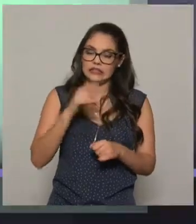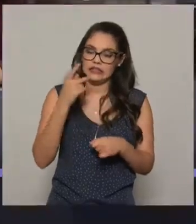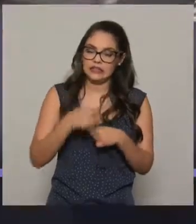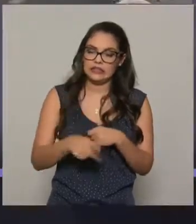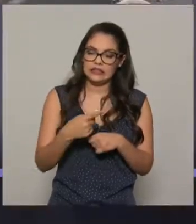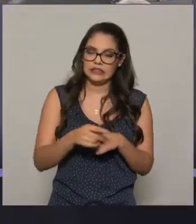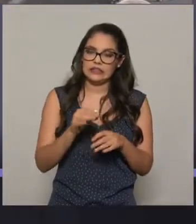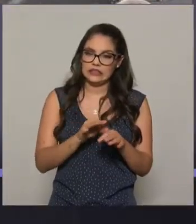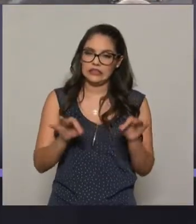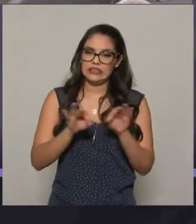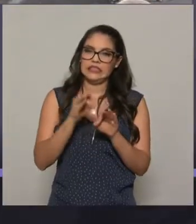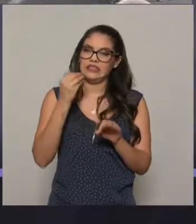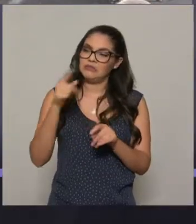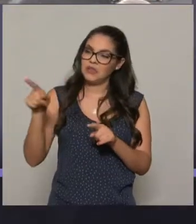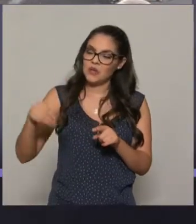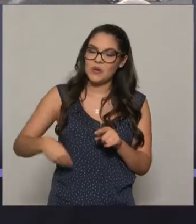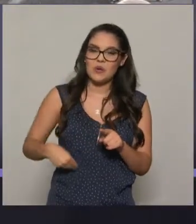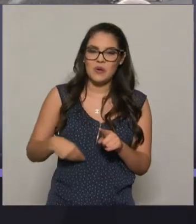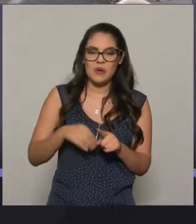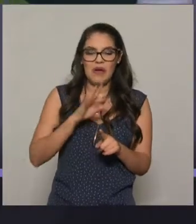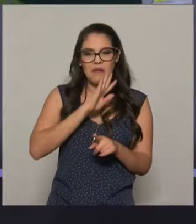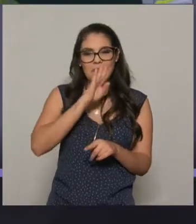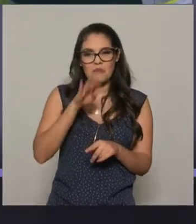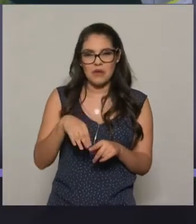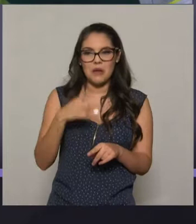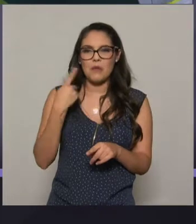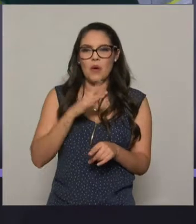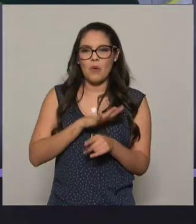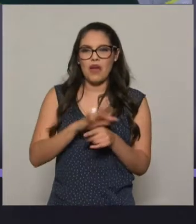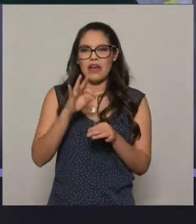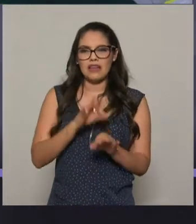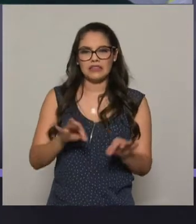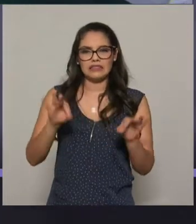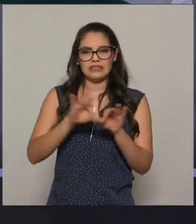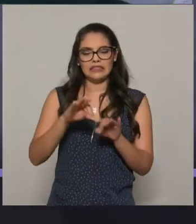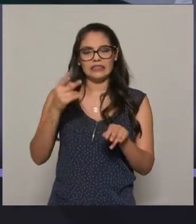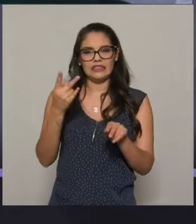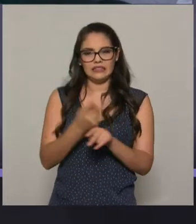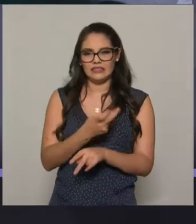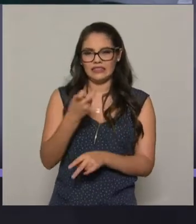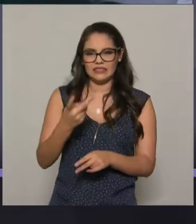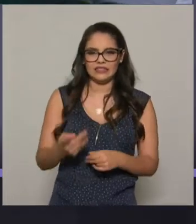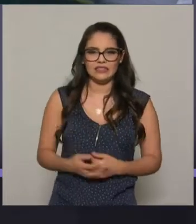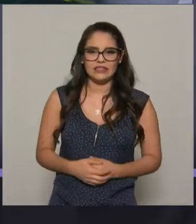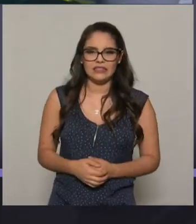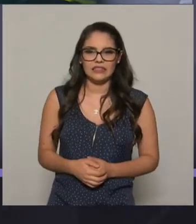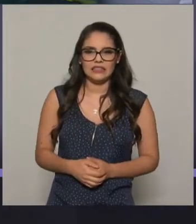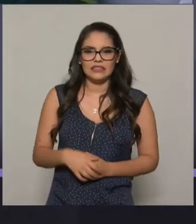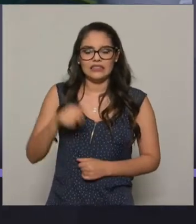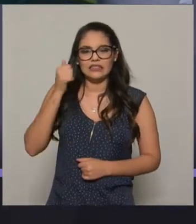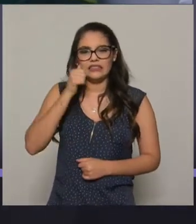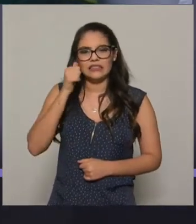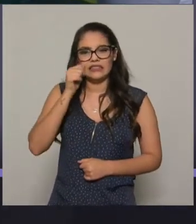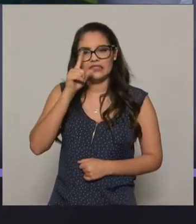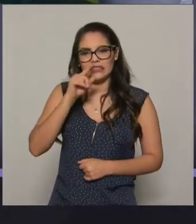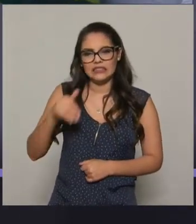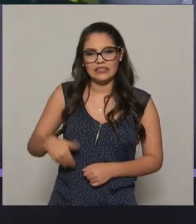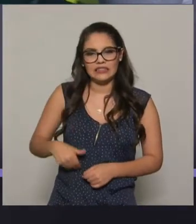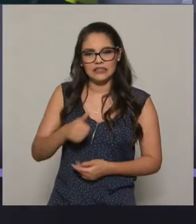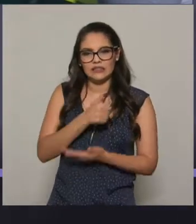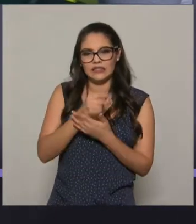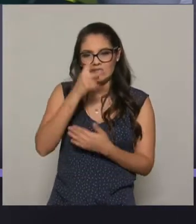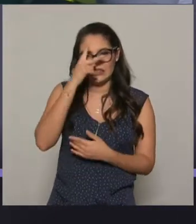en diversos accidentes, pero ¿cuáles serían las principales causas de estos accidentes? En los principales accidentes en la Ciudad de México,